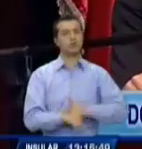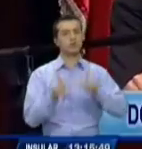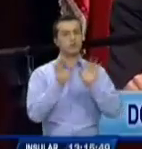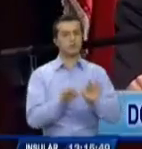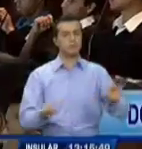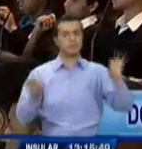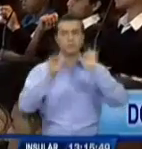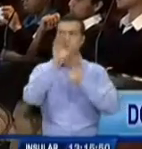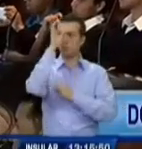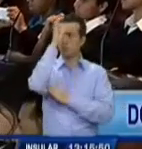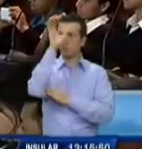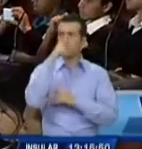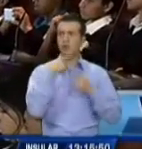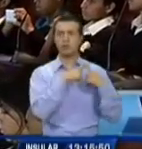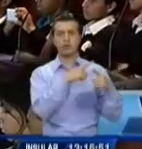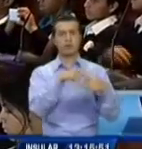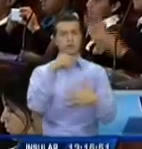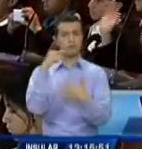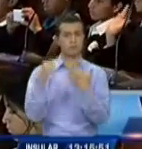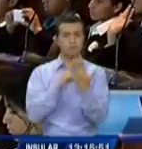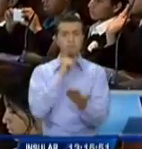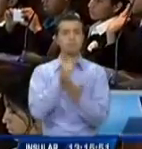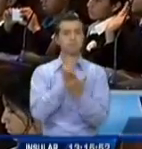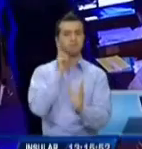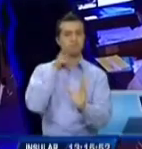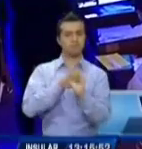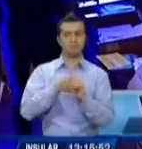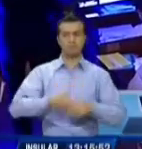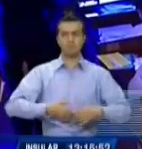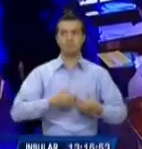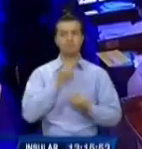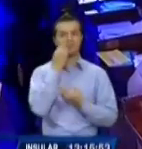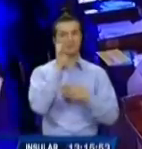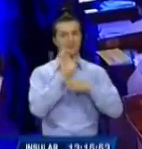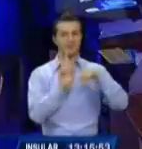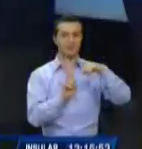intercultural, incluyente, diversa y participativa. Vanessa Hervás, Ecuador TV.